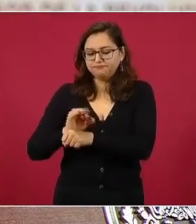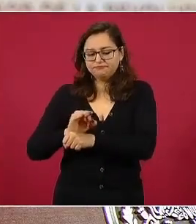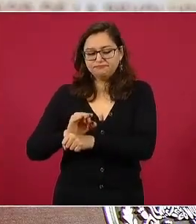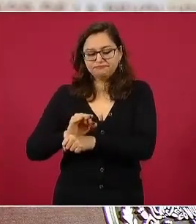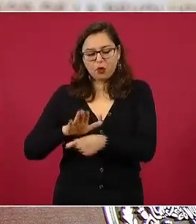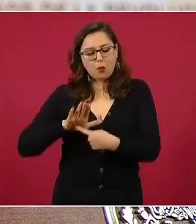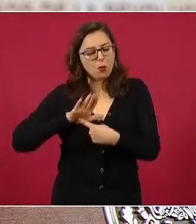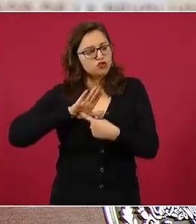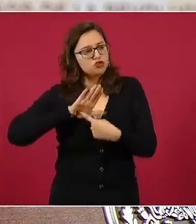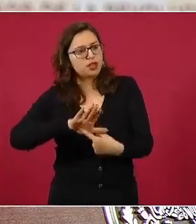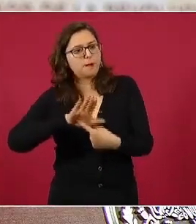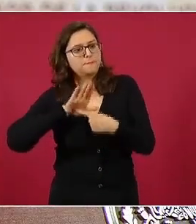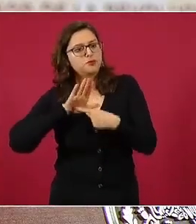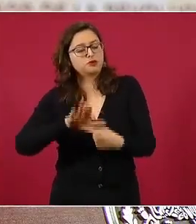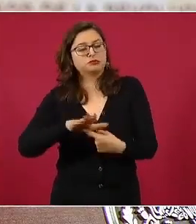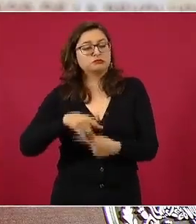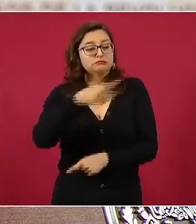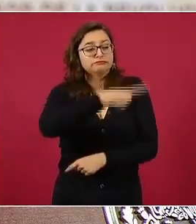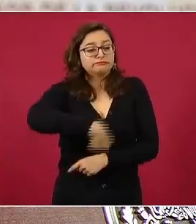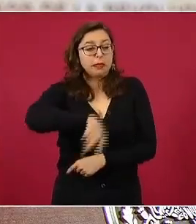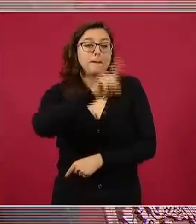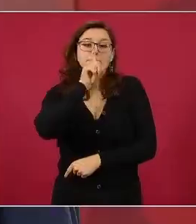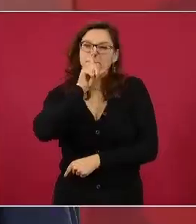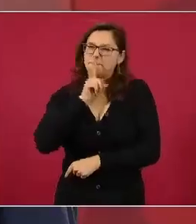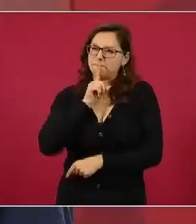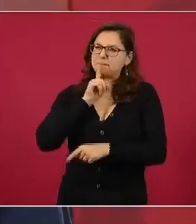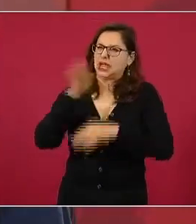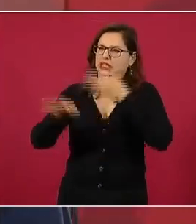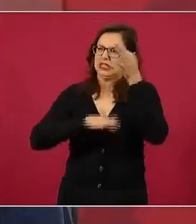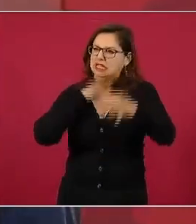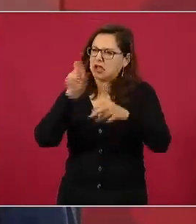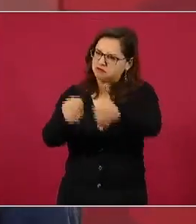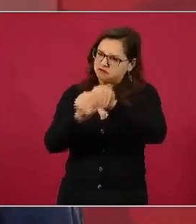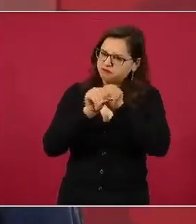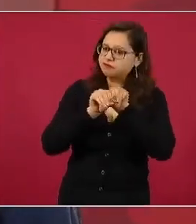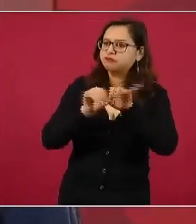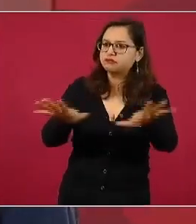Y vamos a estar aclarando, informando, argumentando